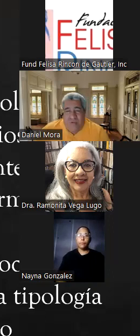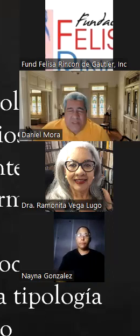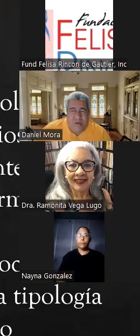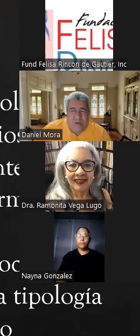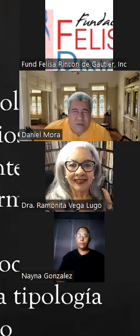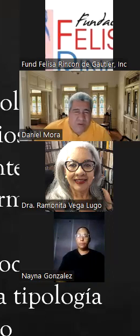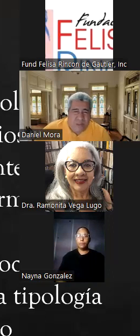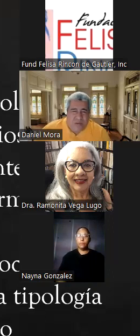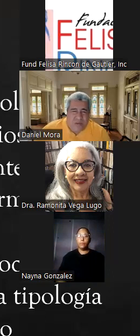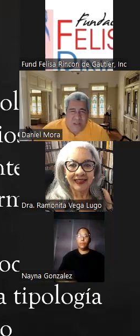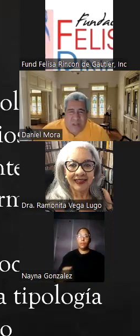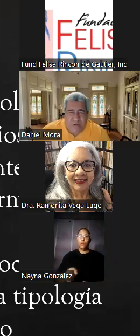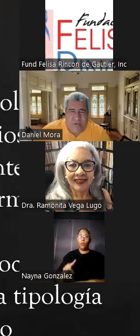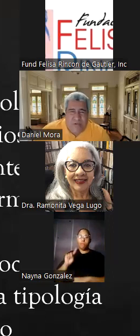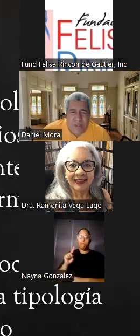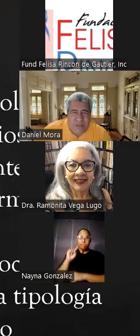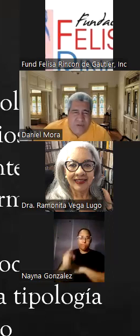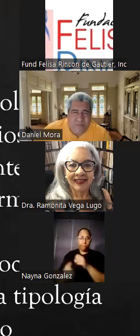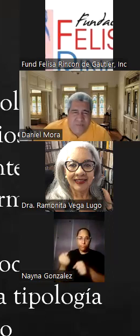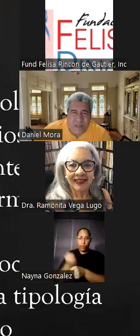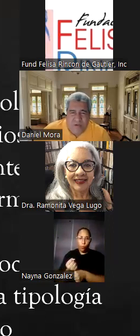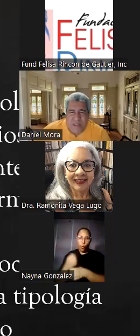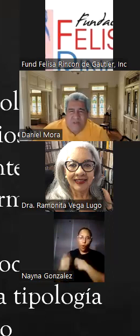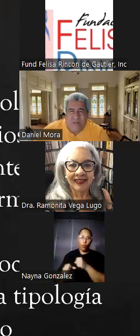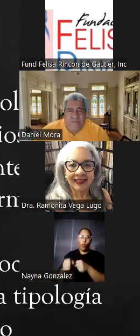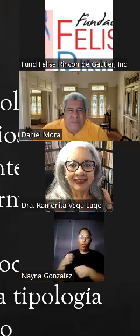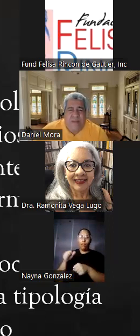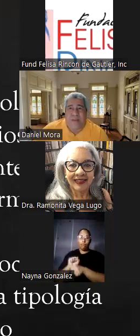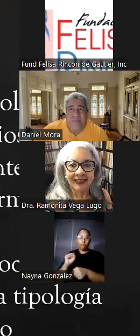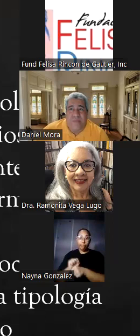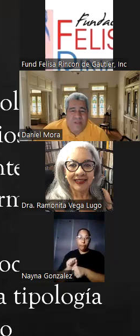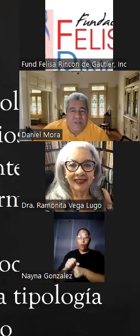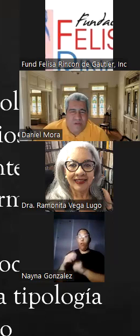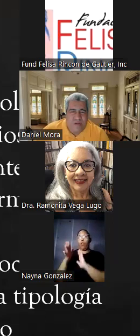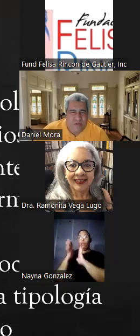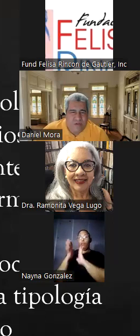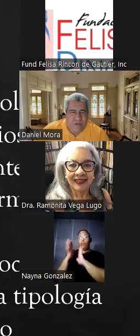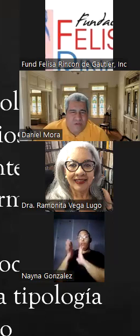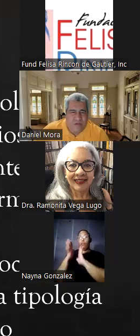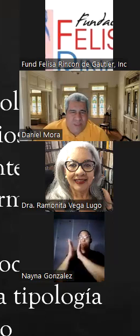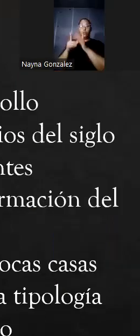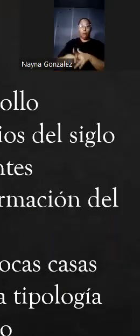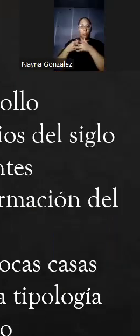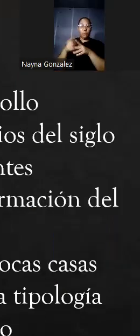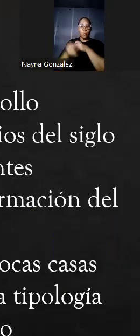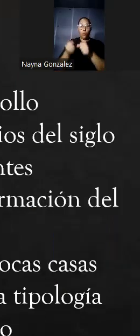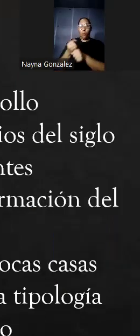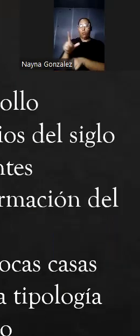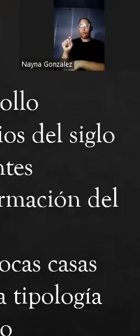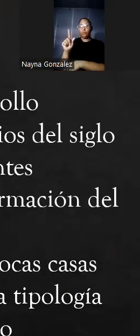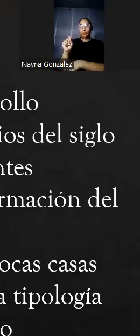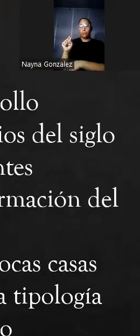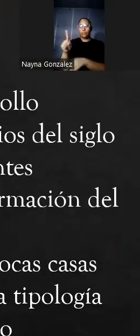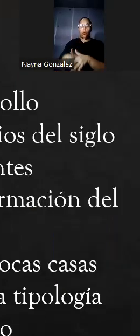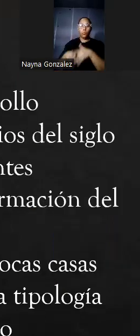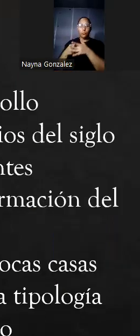Durante los primeros años de desarrollo urbanístico del condado, a principios del siglo XX, se comenzaron